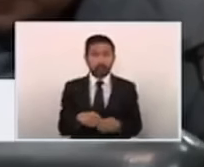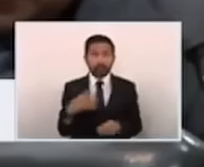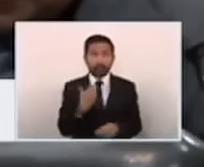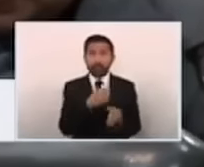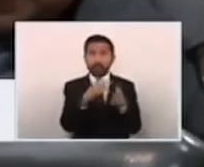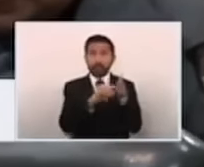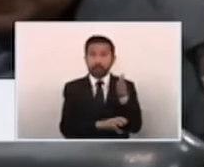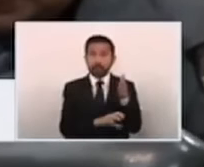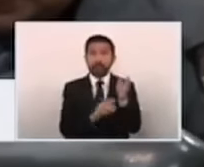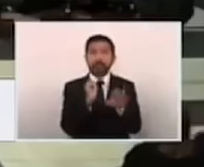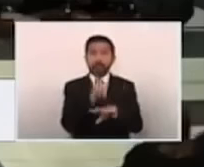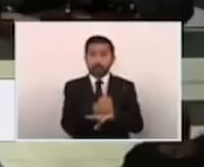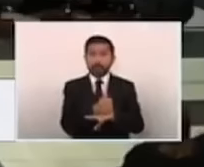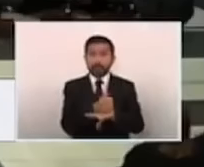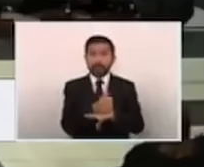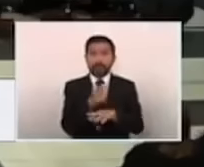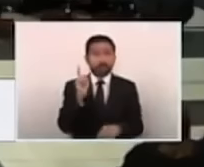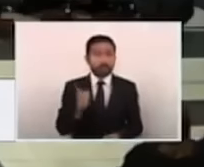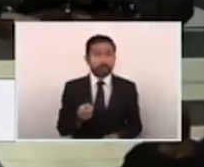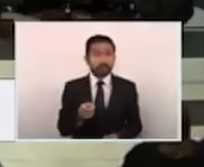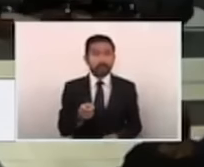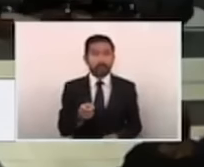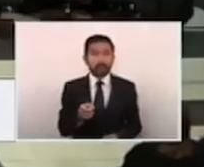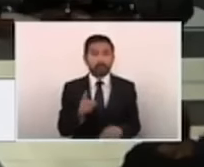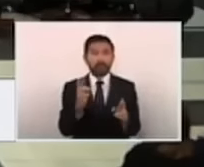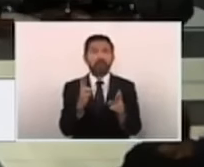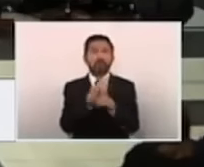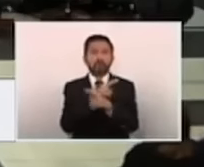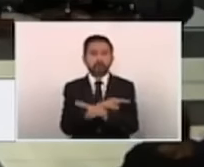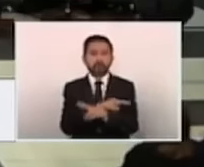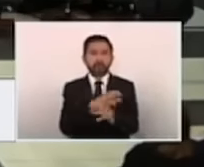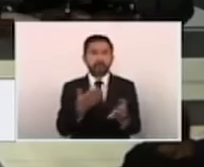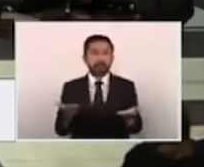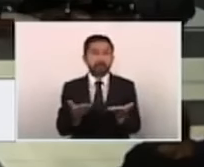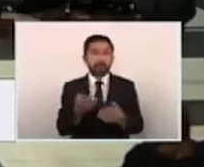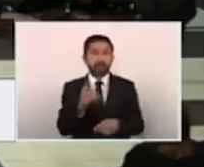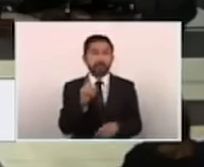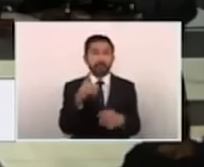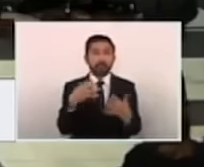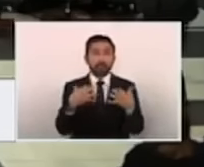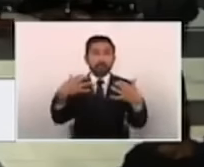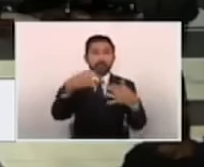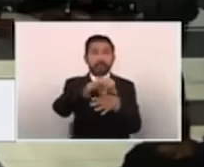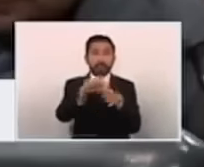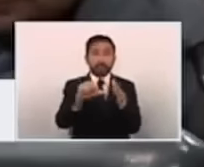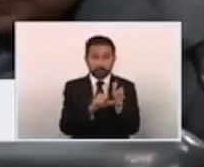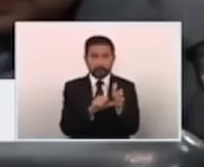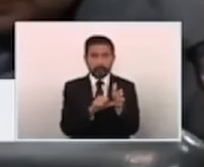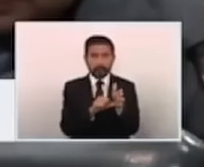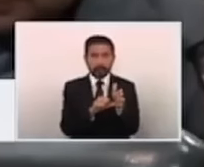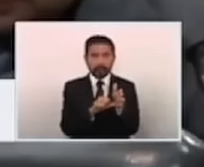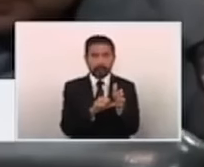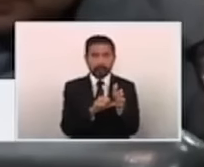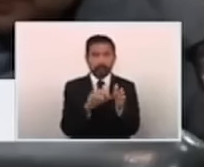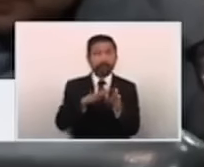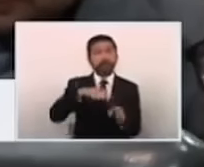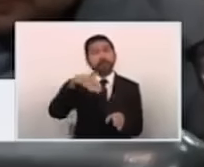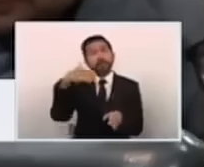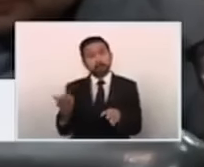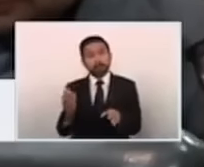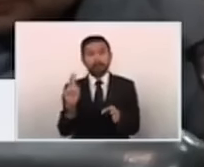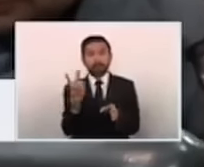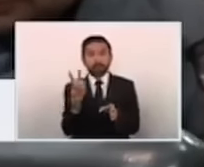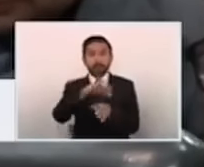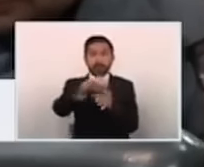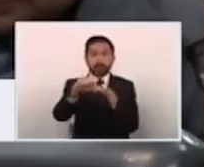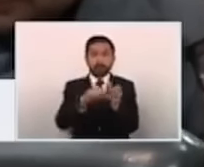nuestra Constitución establece que una reforma se hace en una Asamblea Legislativa y en el siguiente periodo